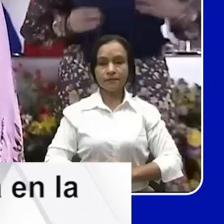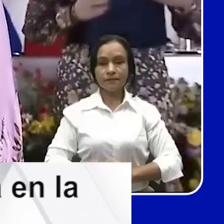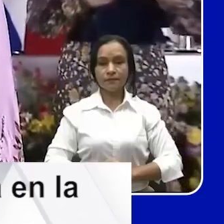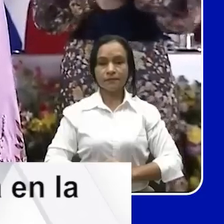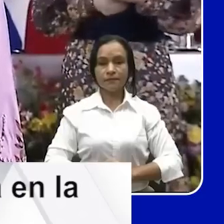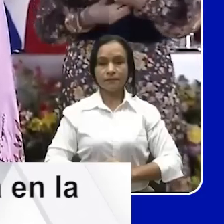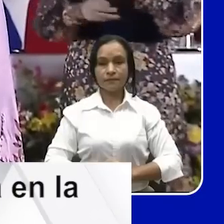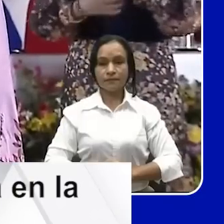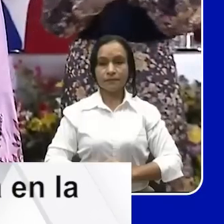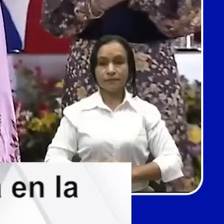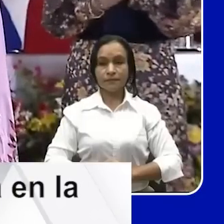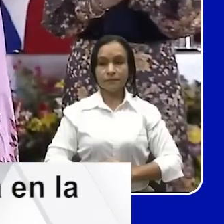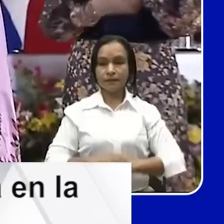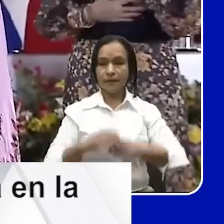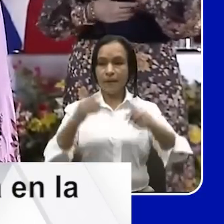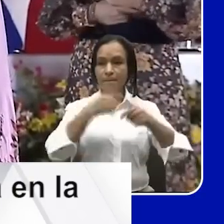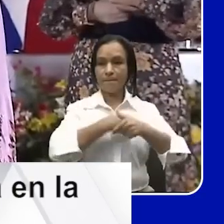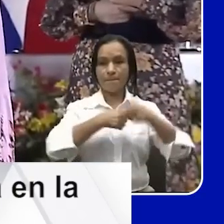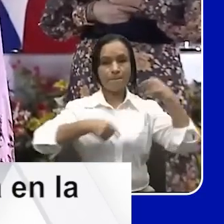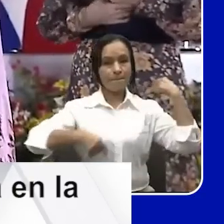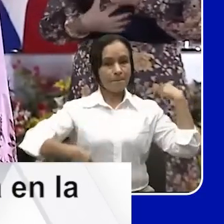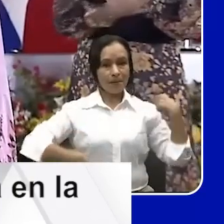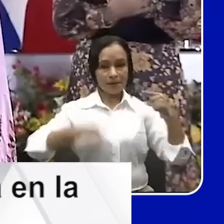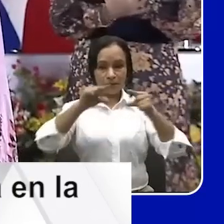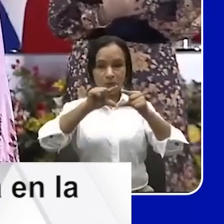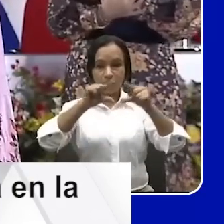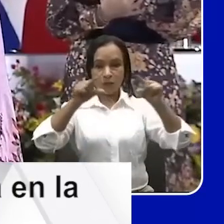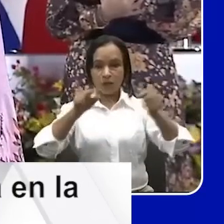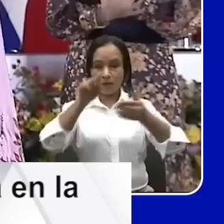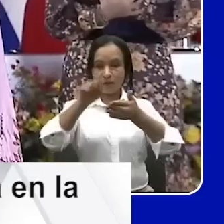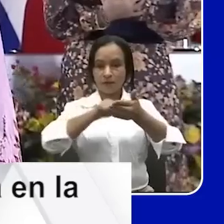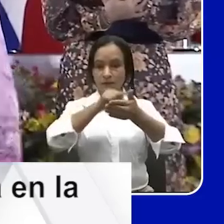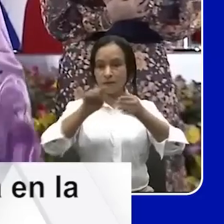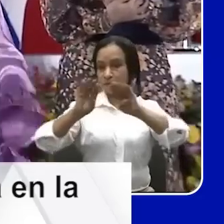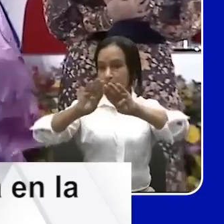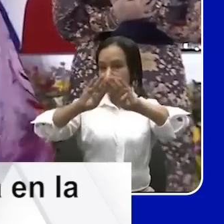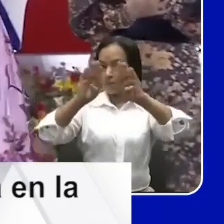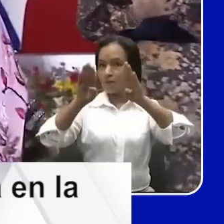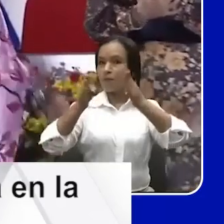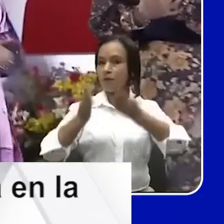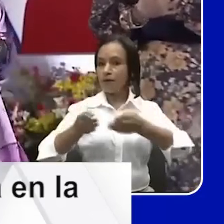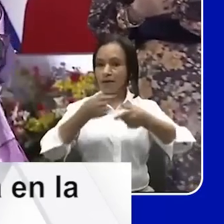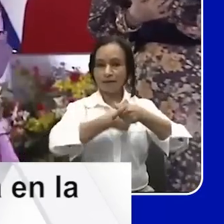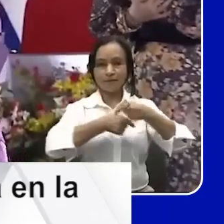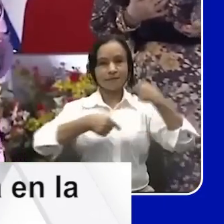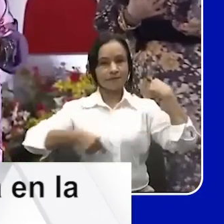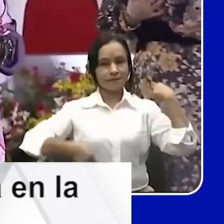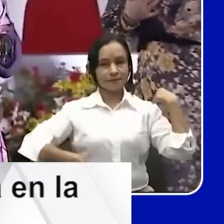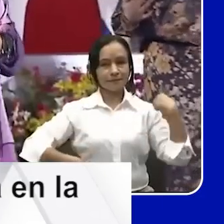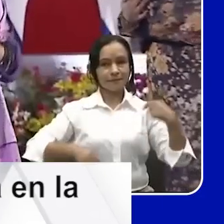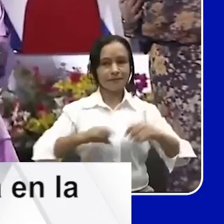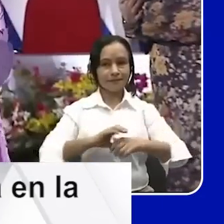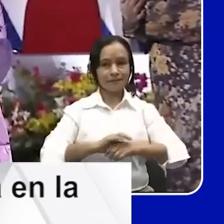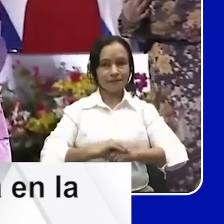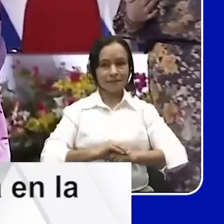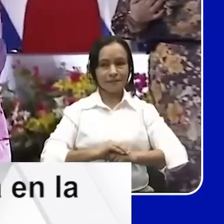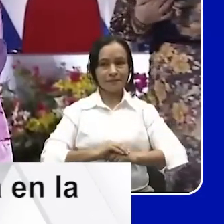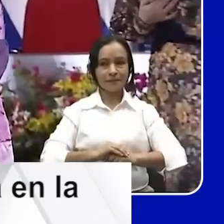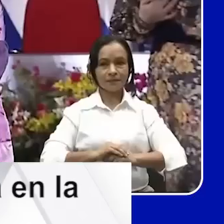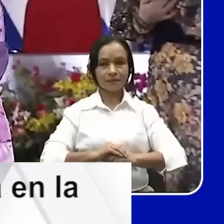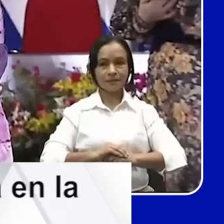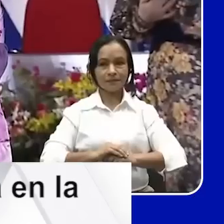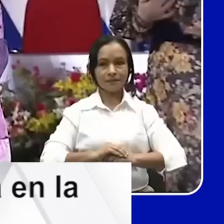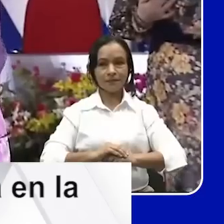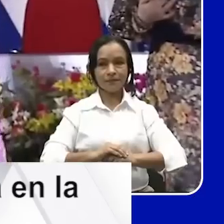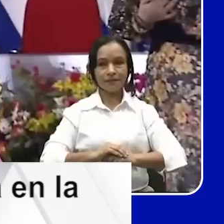para reforzar lo que se lo que está haciendo el dictador para que el mundo sepa lo que está pasando en